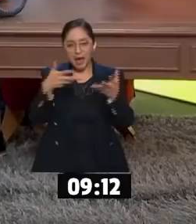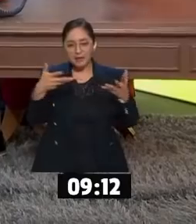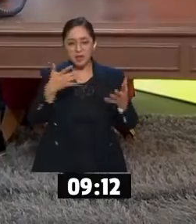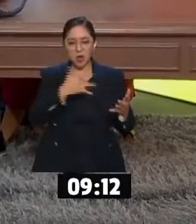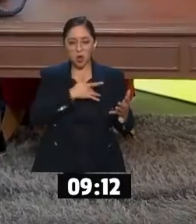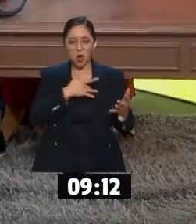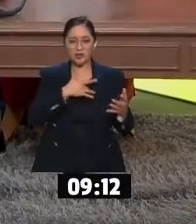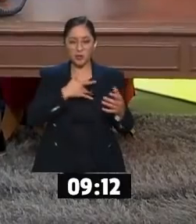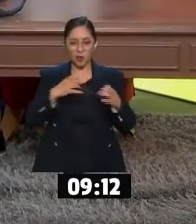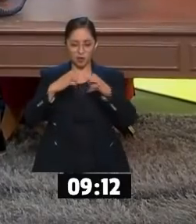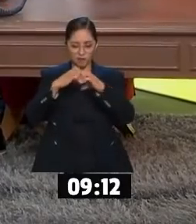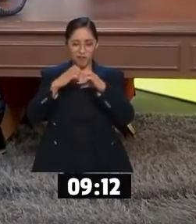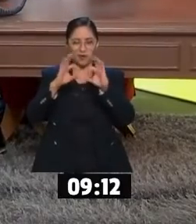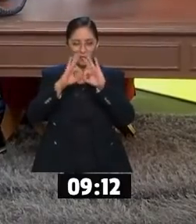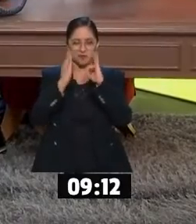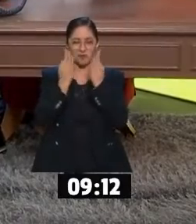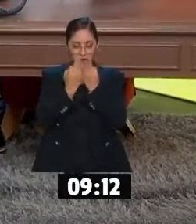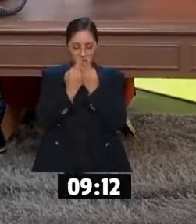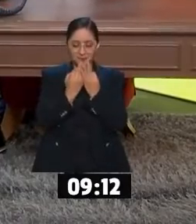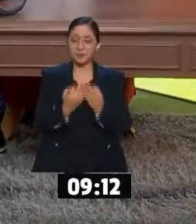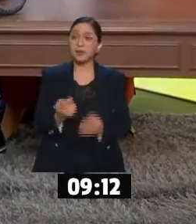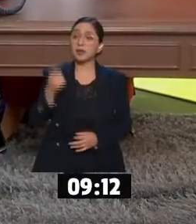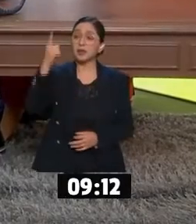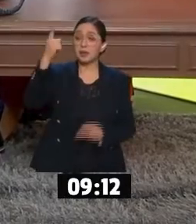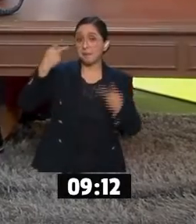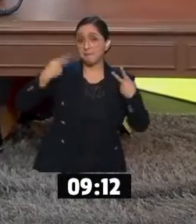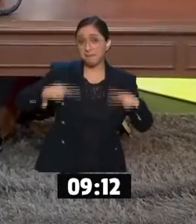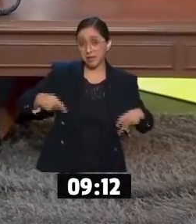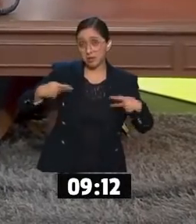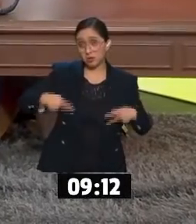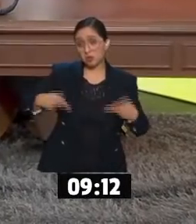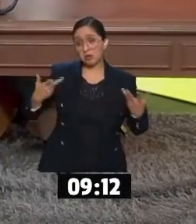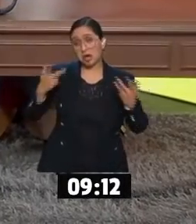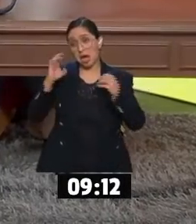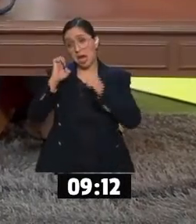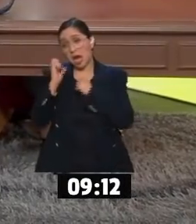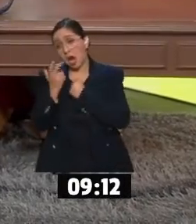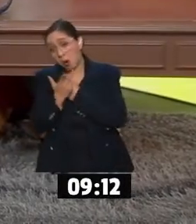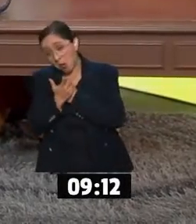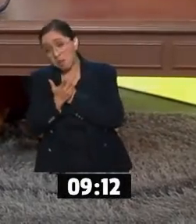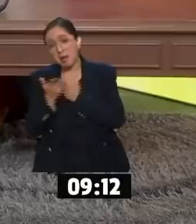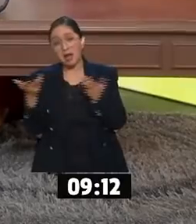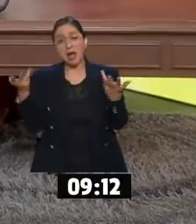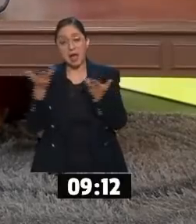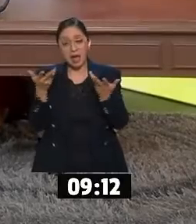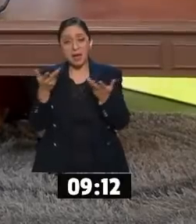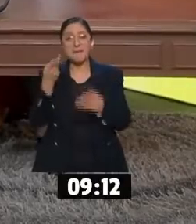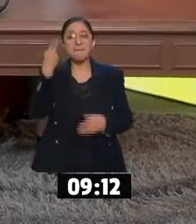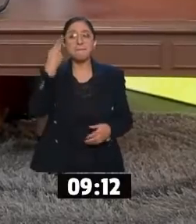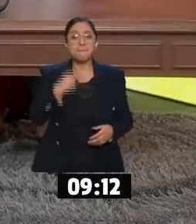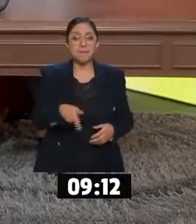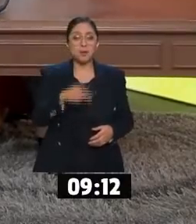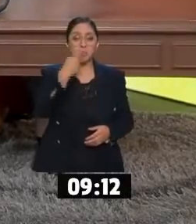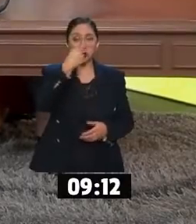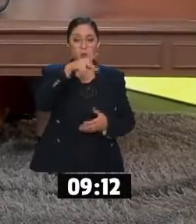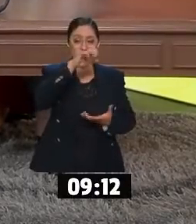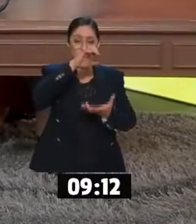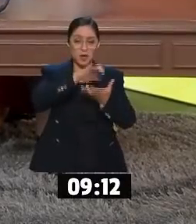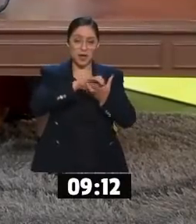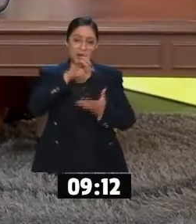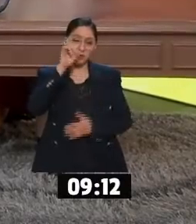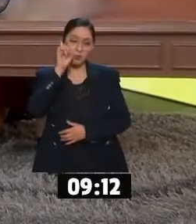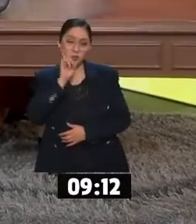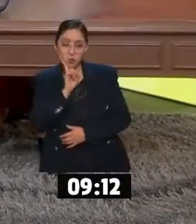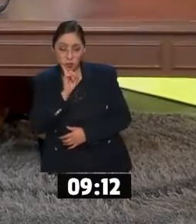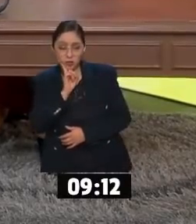¿De dónde, oiga? de Europa, no recuerdo. No sabemos el país, pero de exactamente. Europa. Resulta que su esposa se murió de COVID. Él no Ajá.